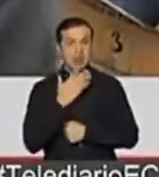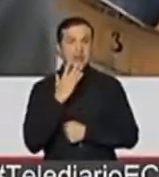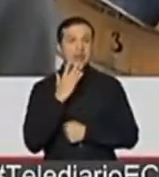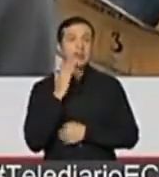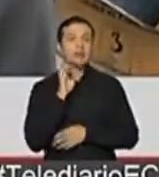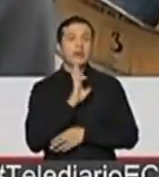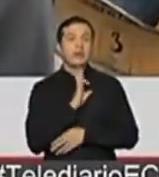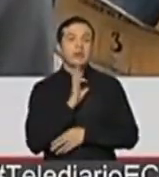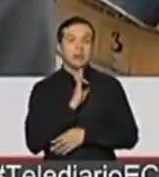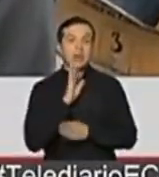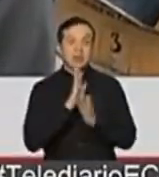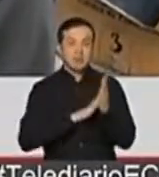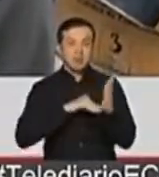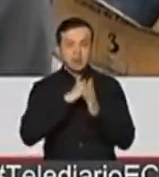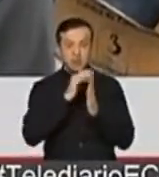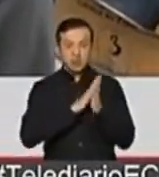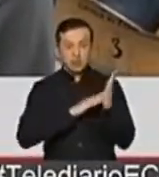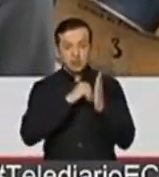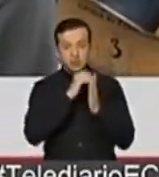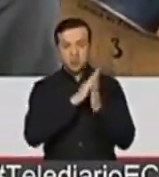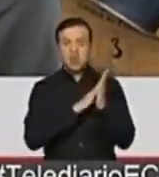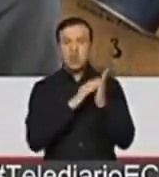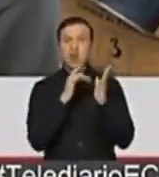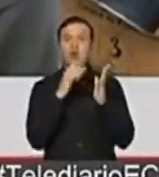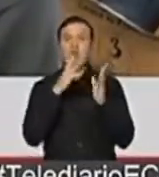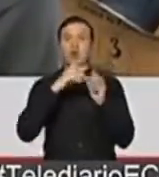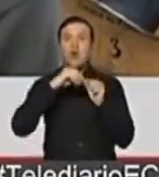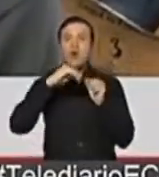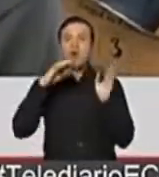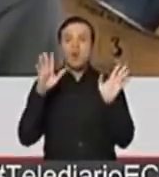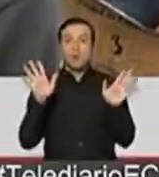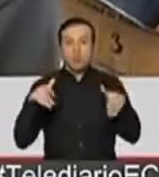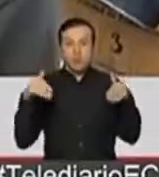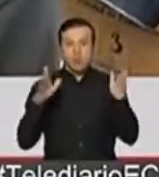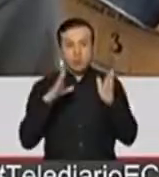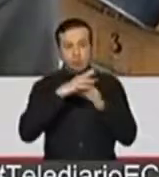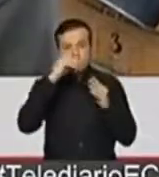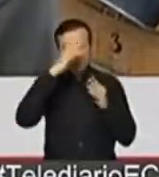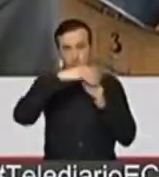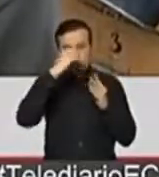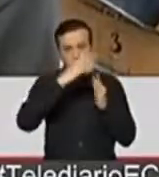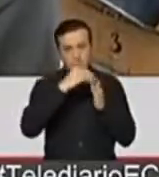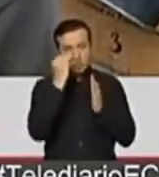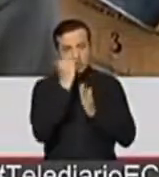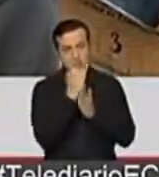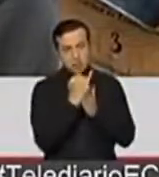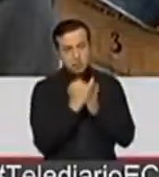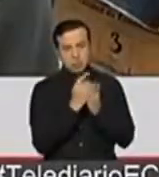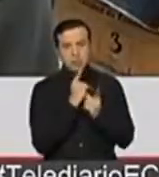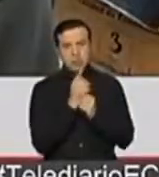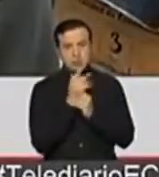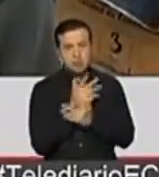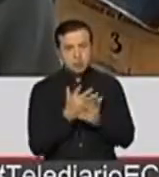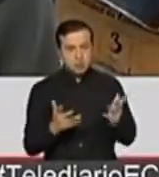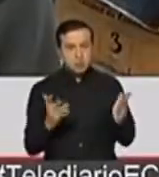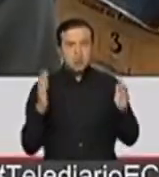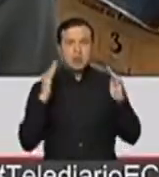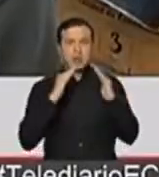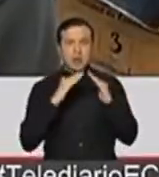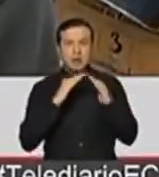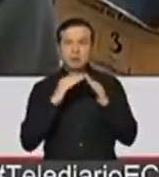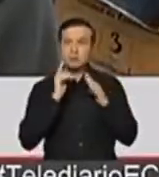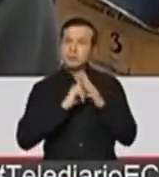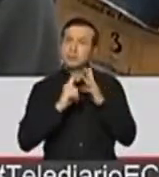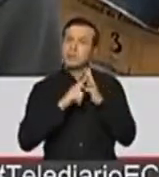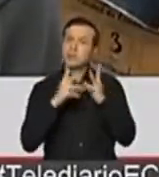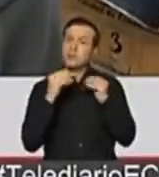se llama pintura al óleo sobre pluma. Tenemos en diferentes temáticas, diferentes técnicas, sus casas coloniales. Aquí